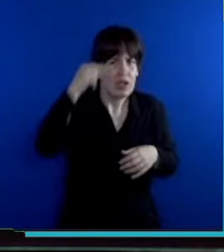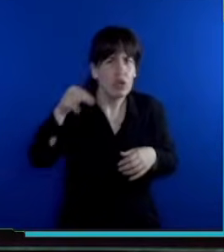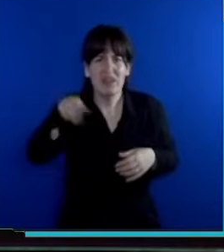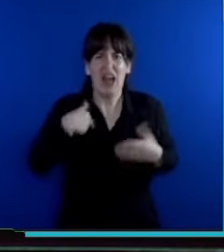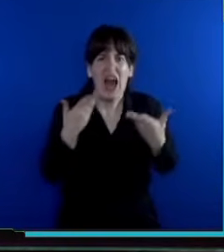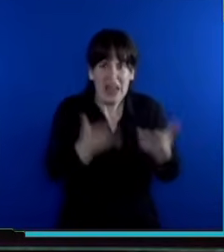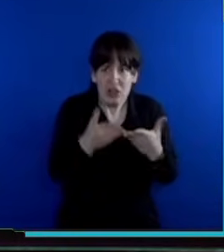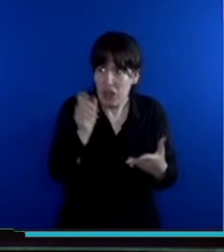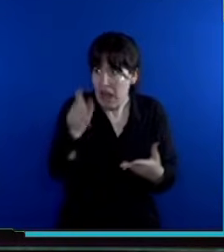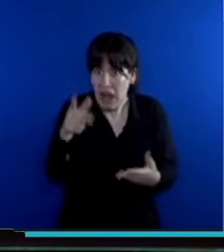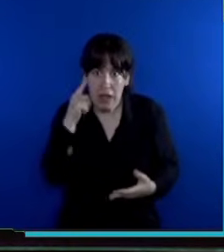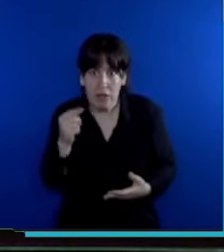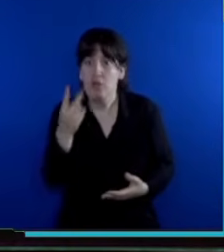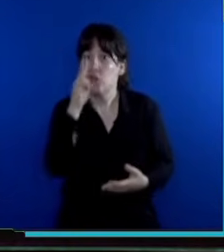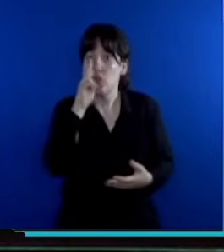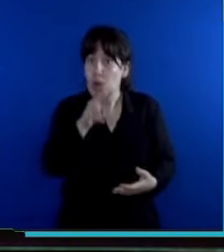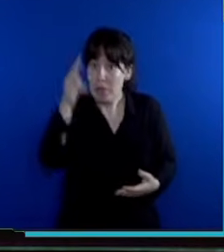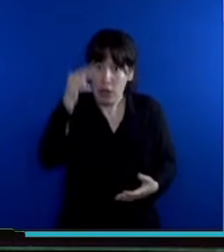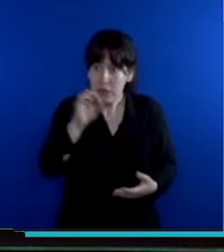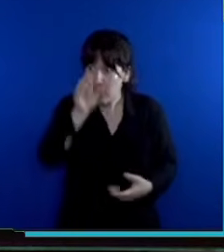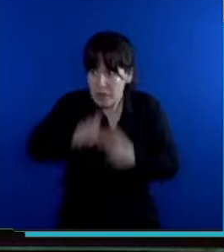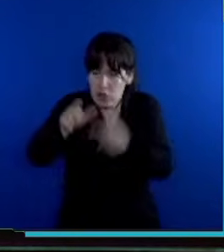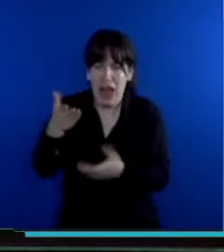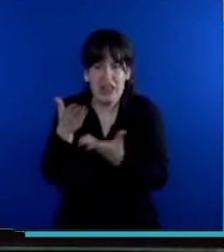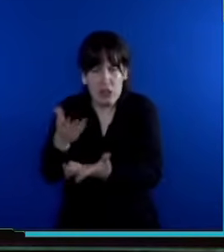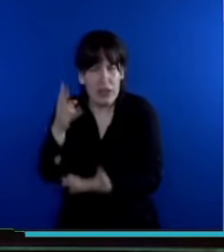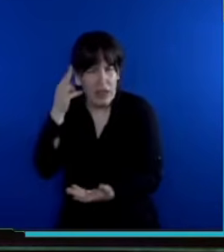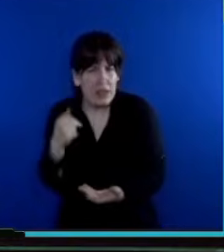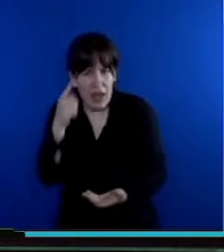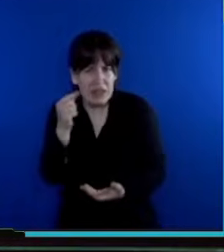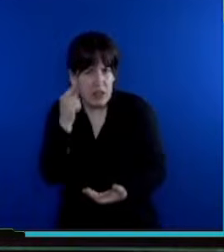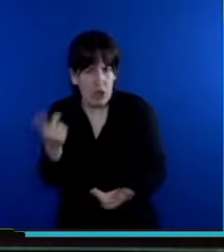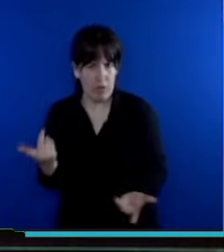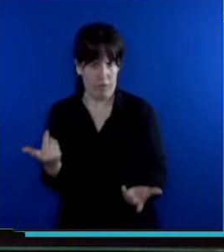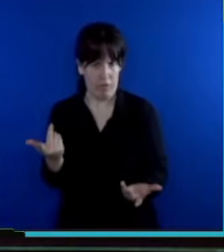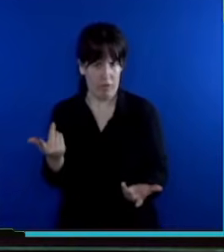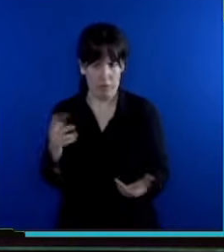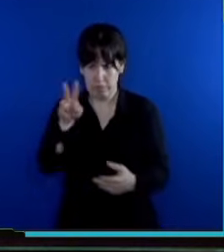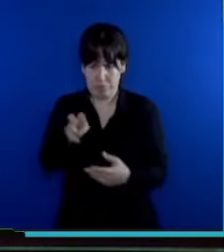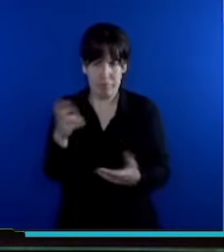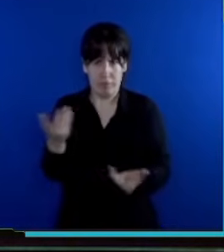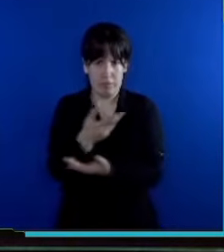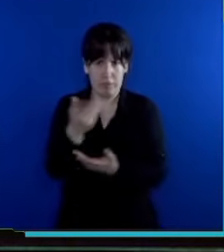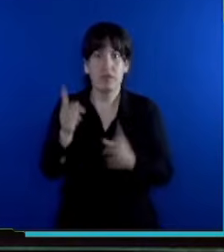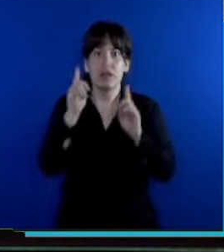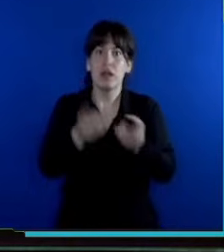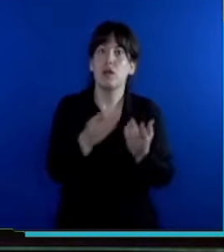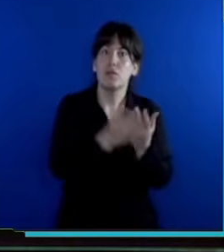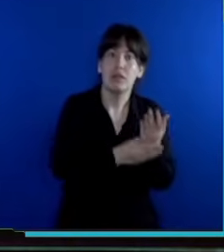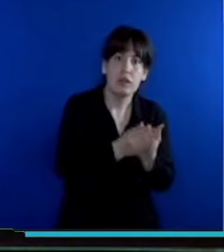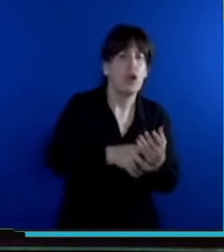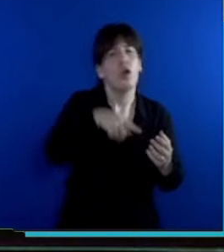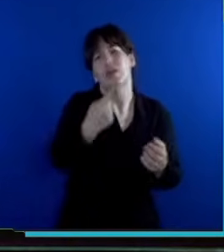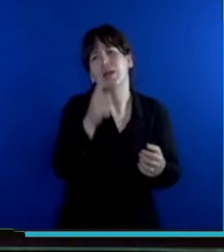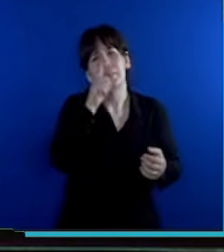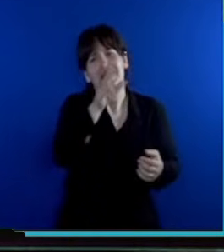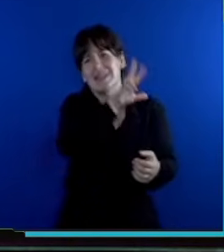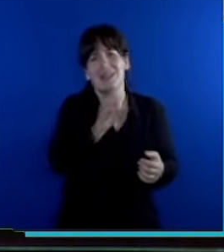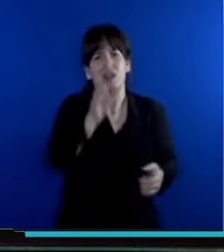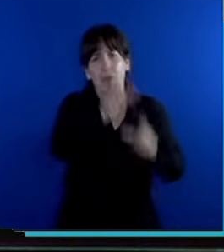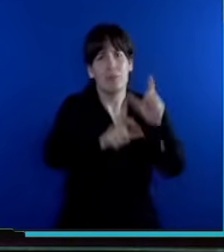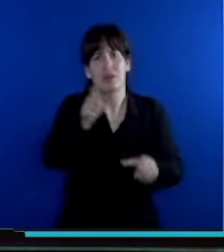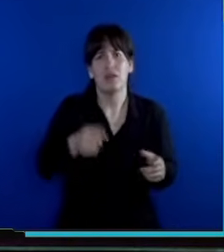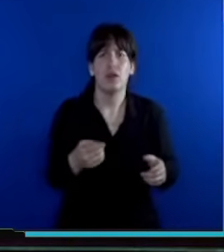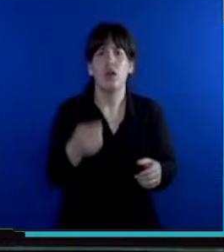asesoran a Kicillof. 2.900. Jefatura, 2.900 personas emplea. Y también el Ministerio de Gobierno, que tiene otras 1.300 personas más, o